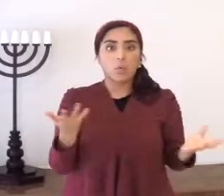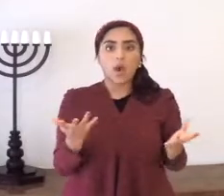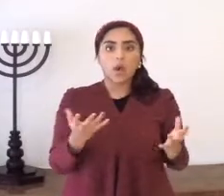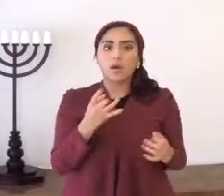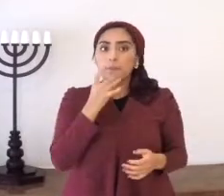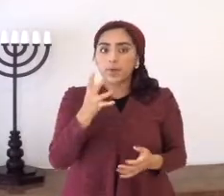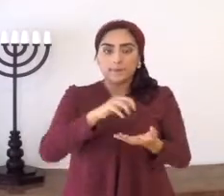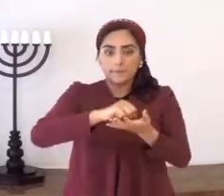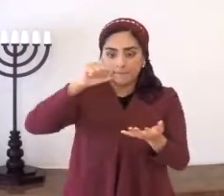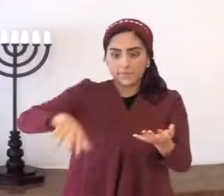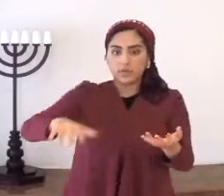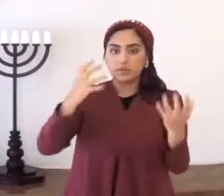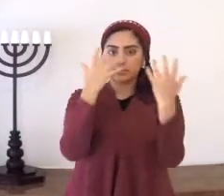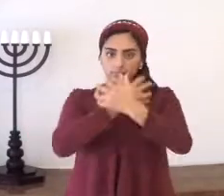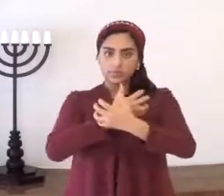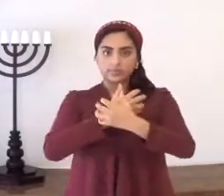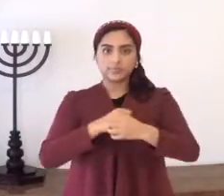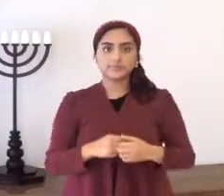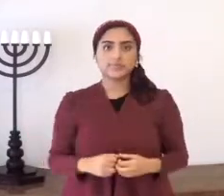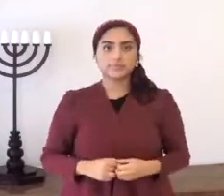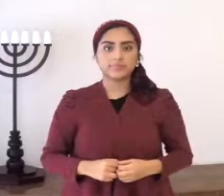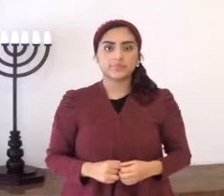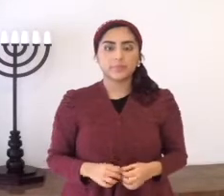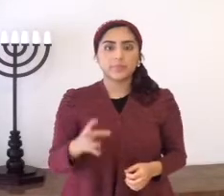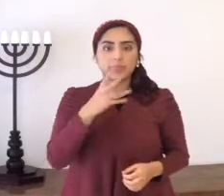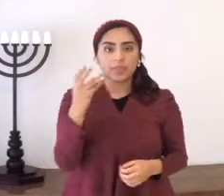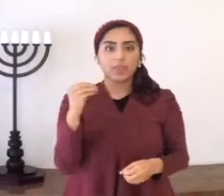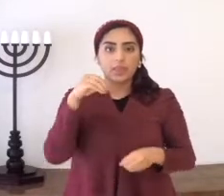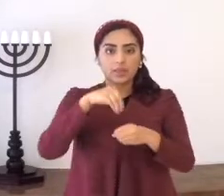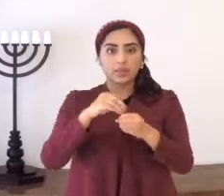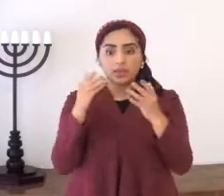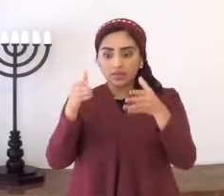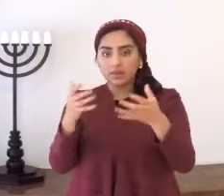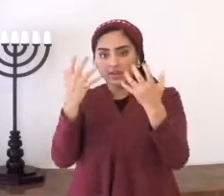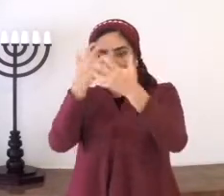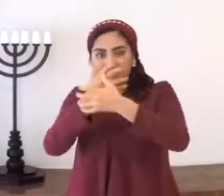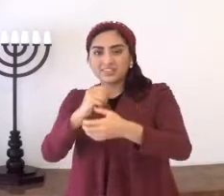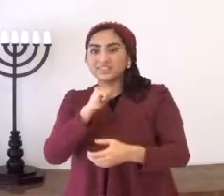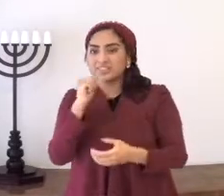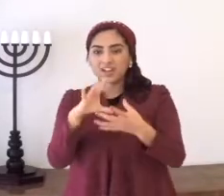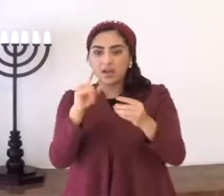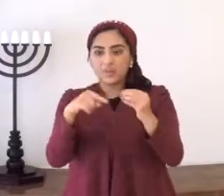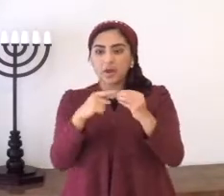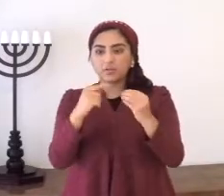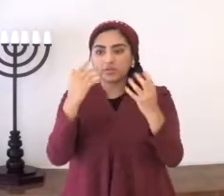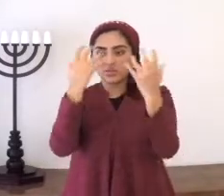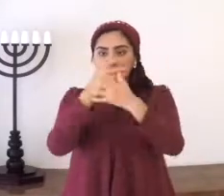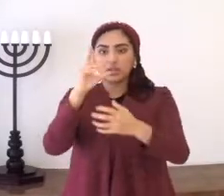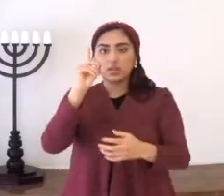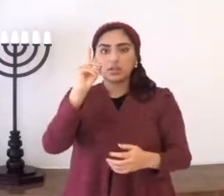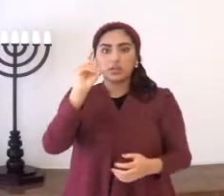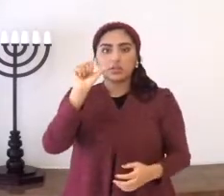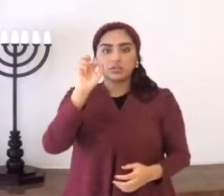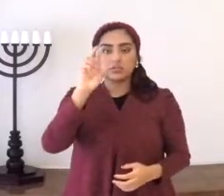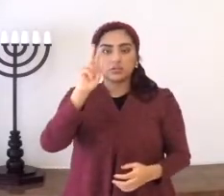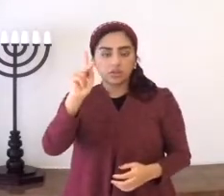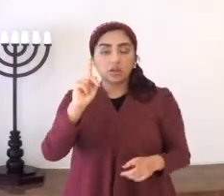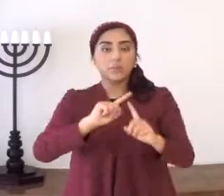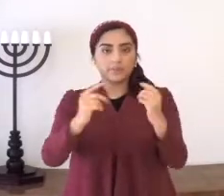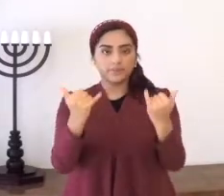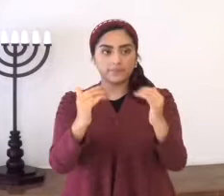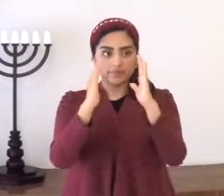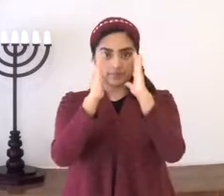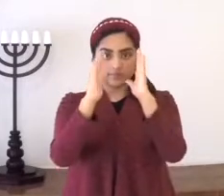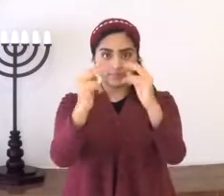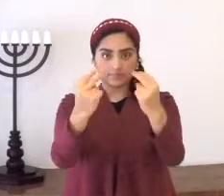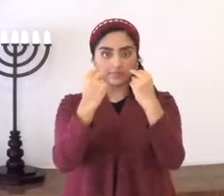la luz disipa ¿qué? Las tinieblas. Y en el aspecto tinieblas no se está refiriendo a una oscuridad.